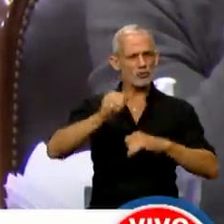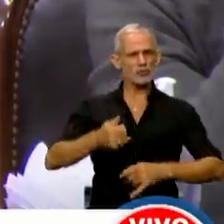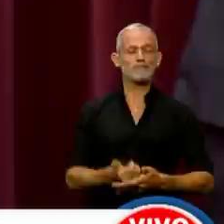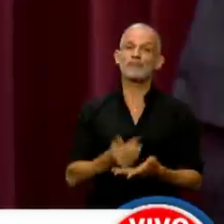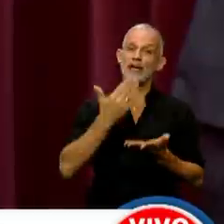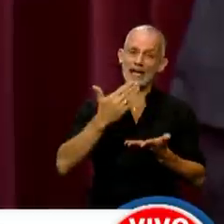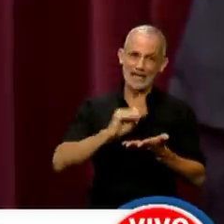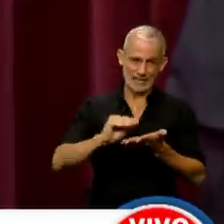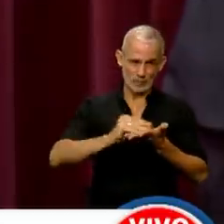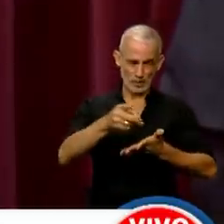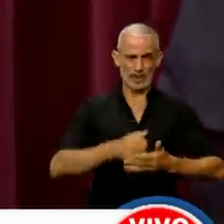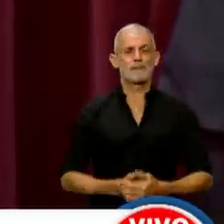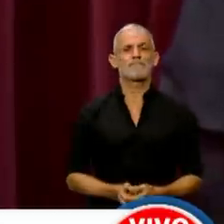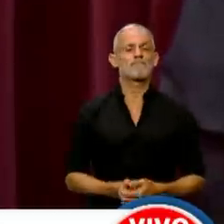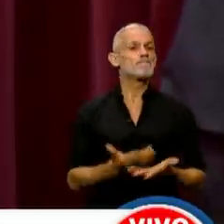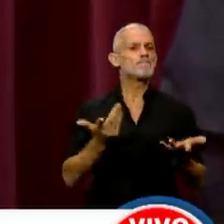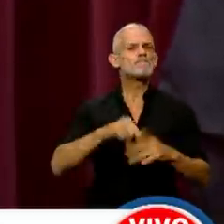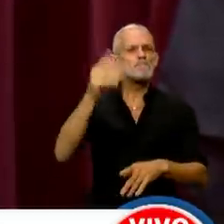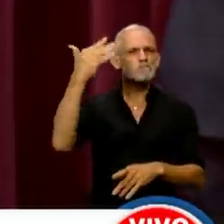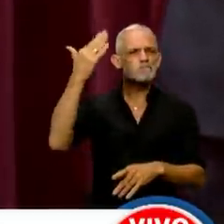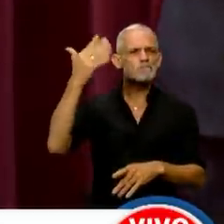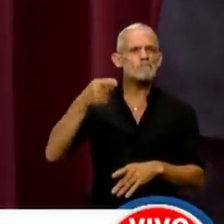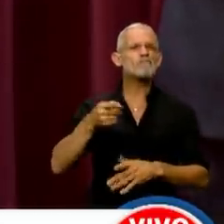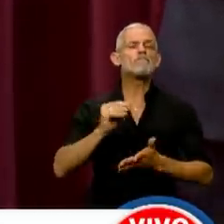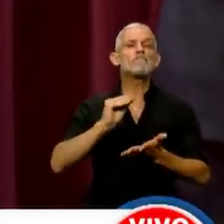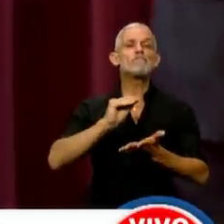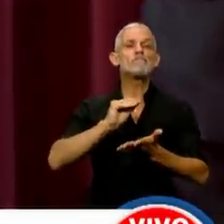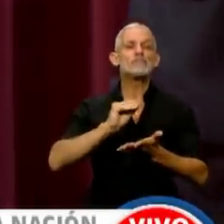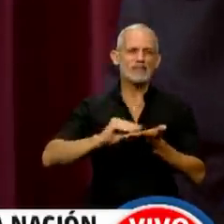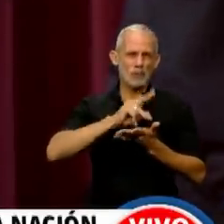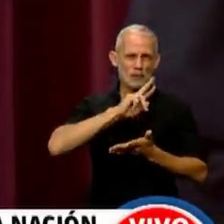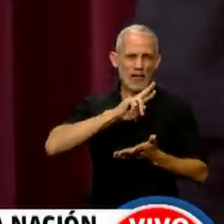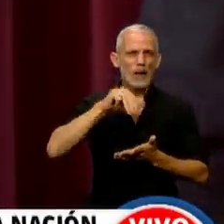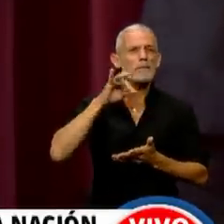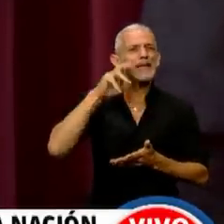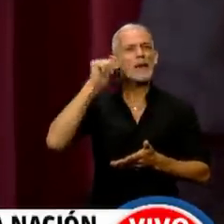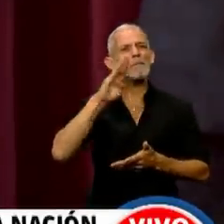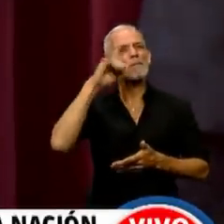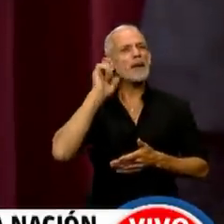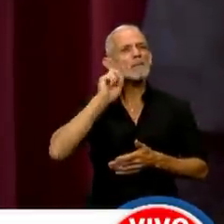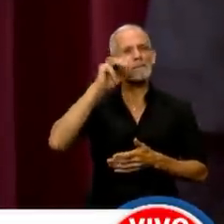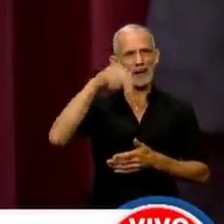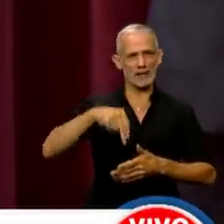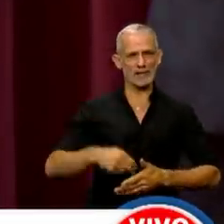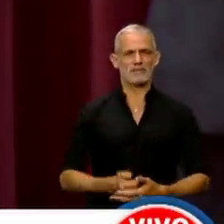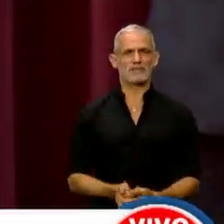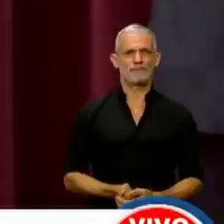diputada en el uso de la palabra la diputada miriam bregman